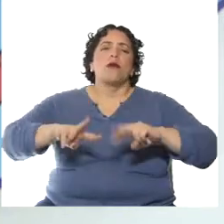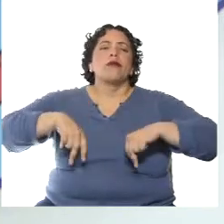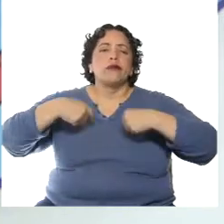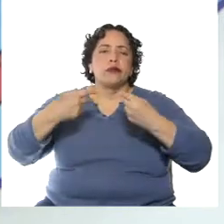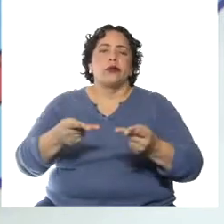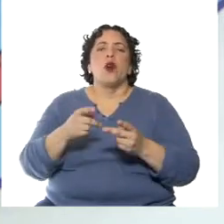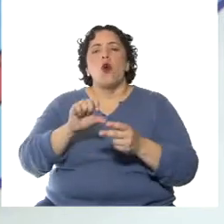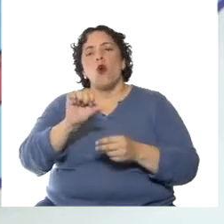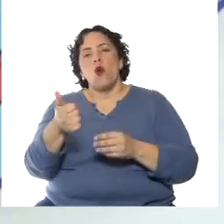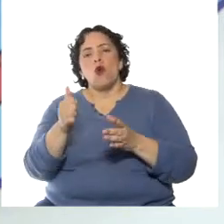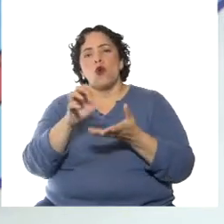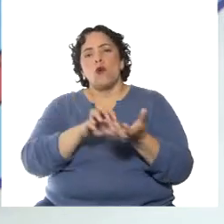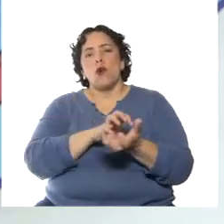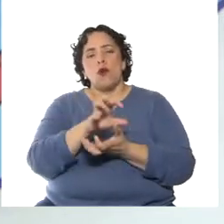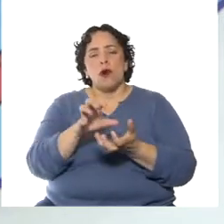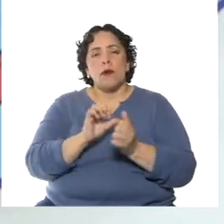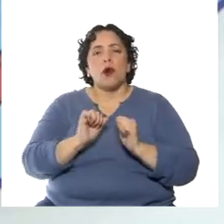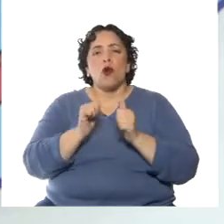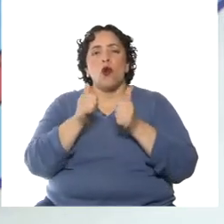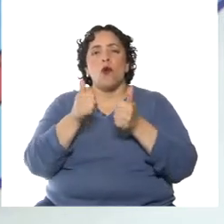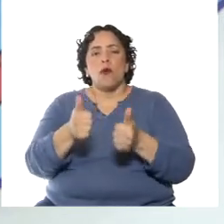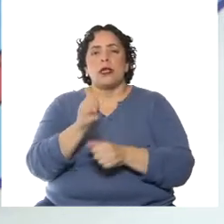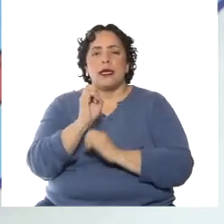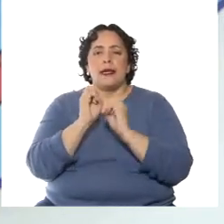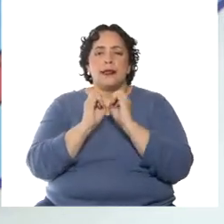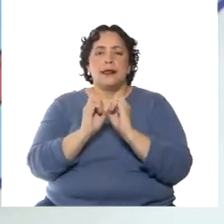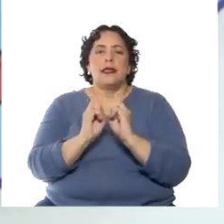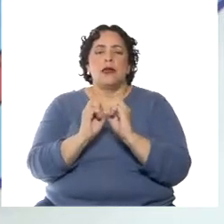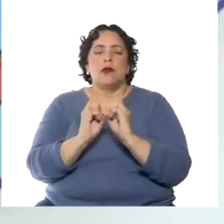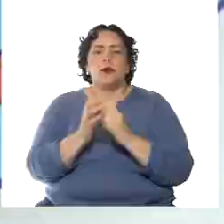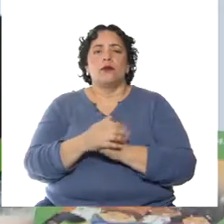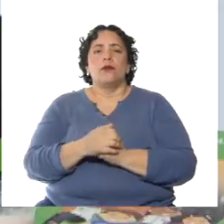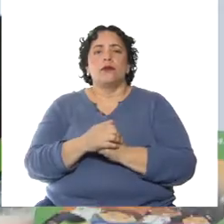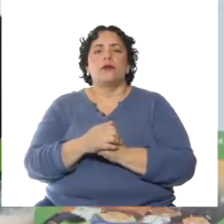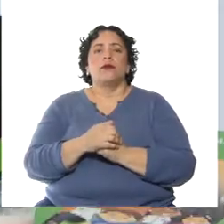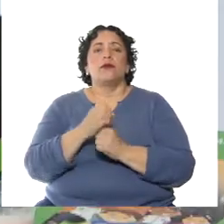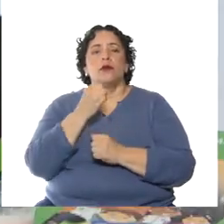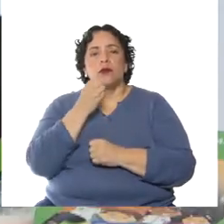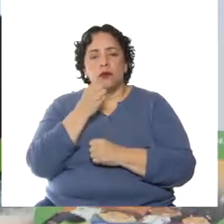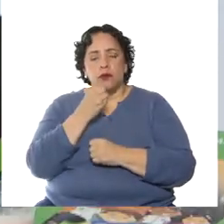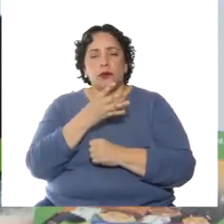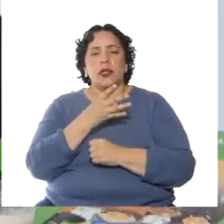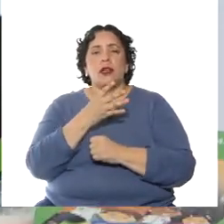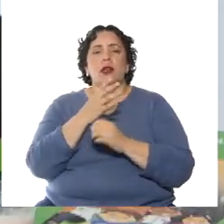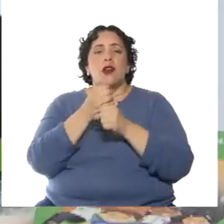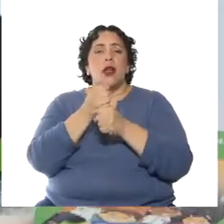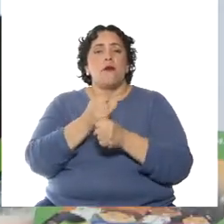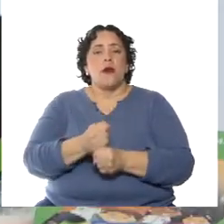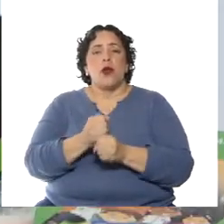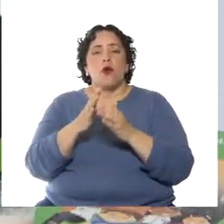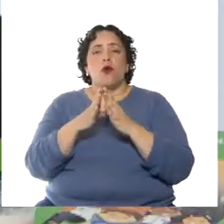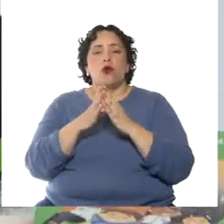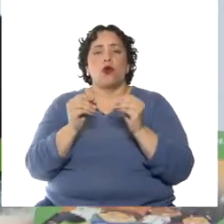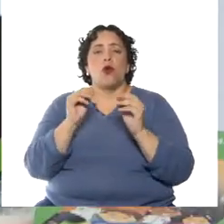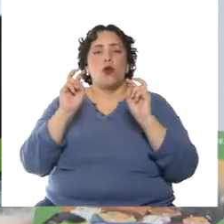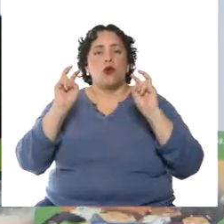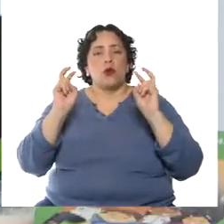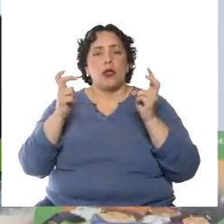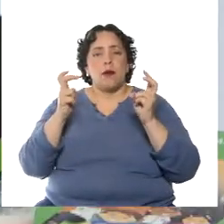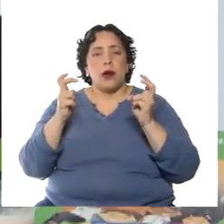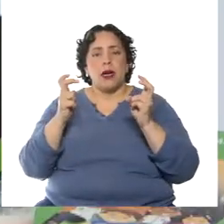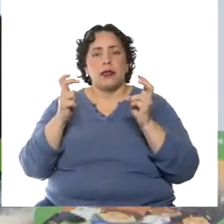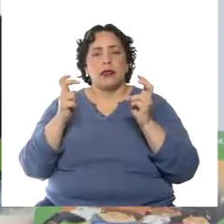problema, como iniciar desde cero. Muy bien, entonces espero que todos estos